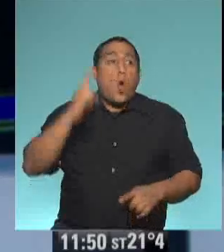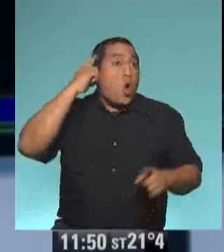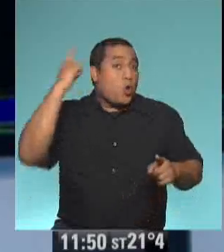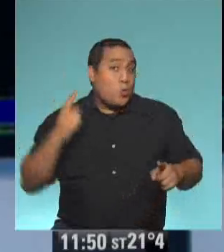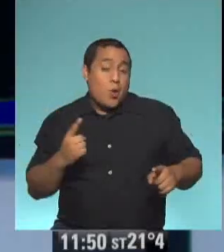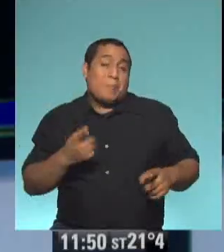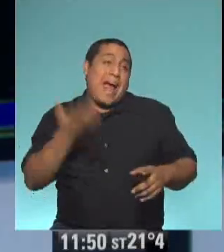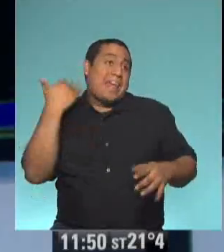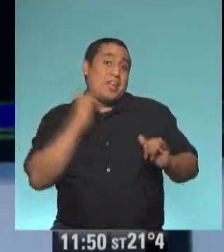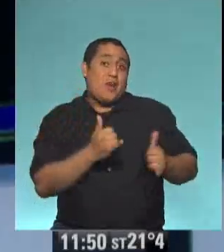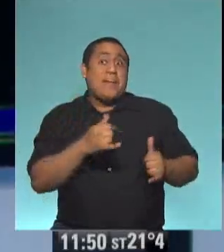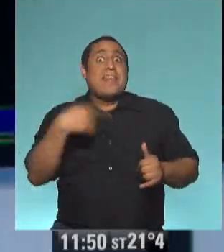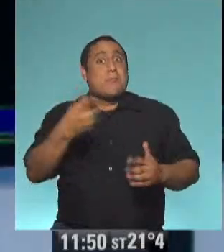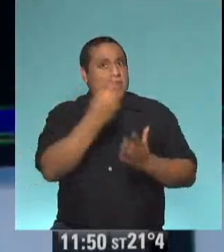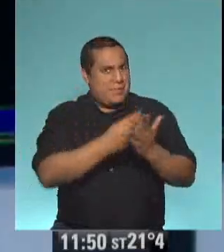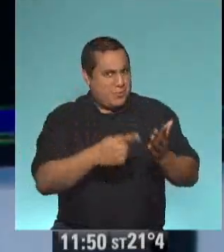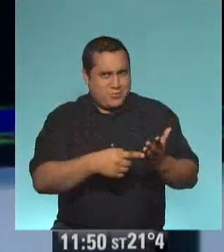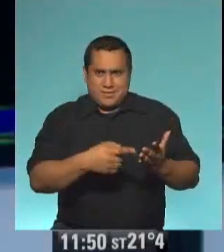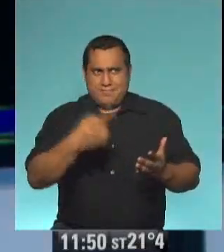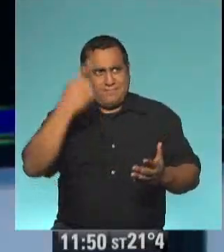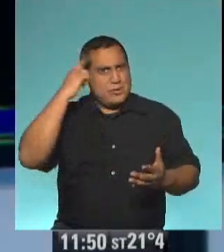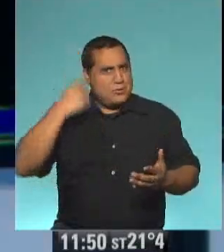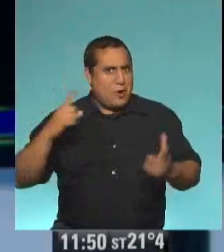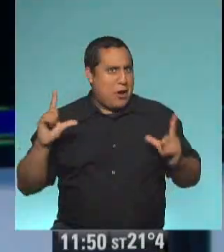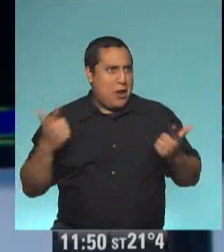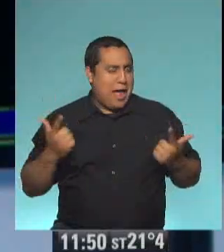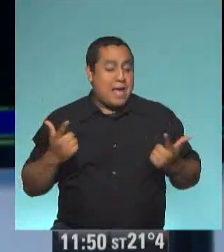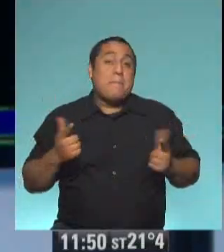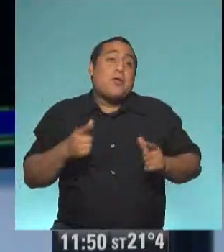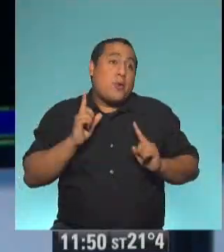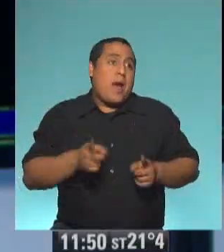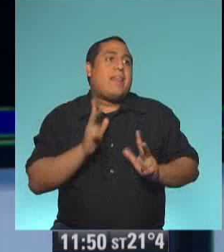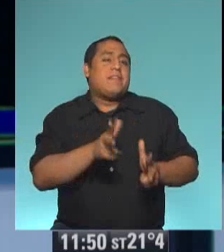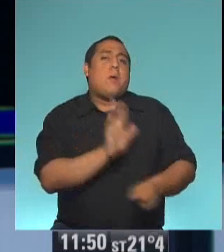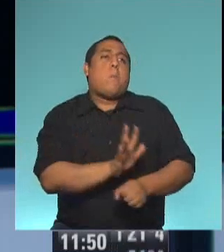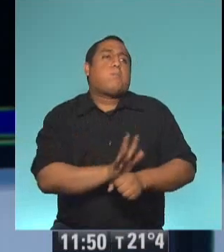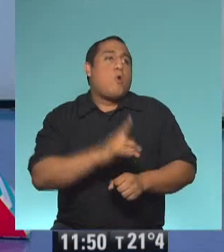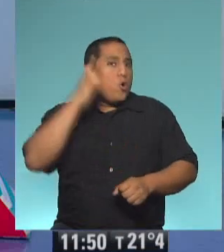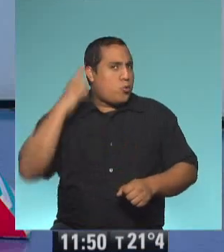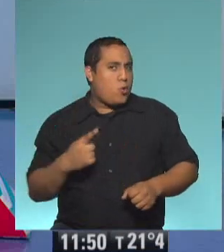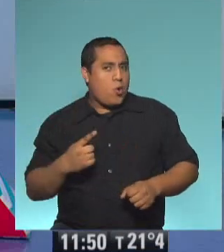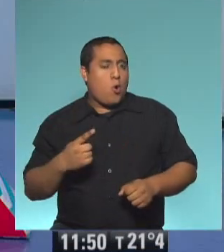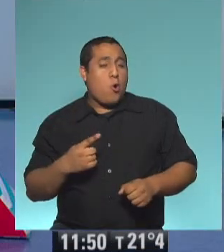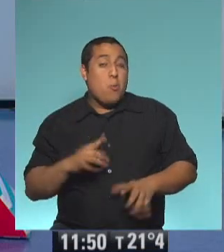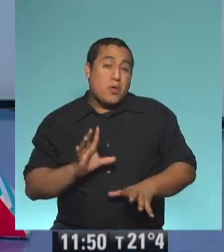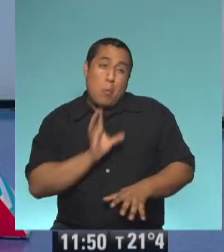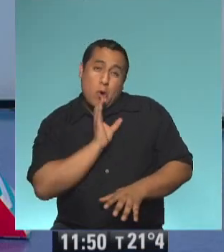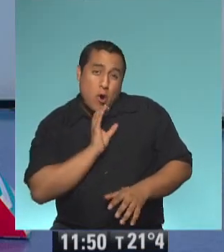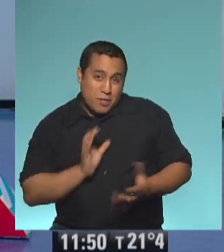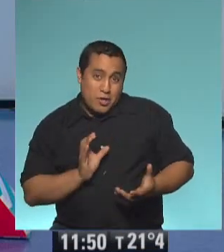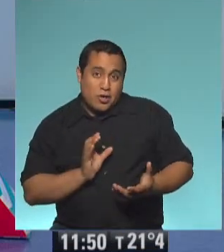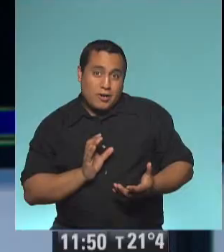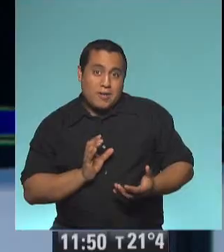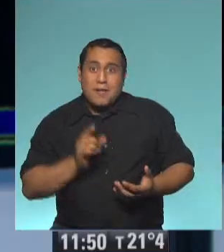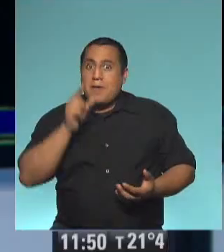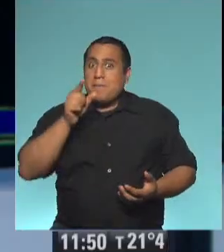tenía rulos, porque ya vimos en las ilustraciones que ahora no tenía rulos, pero le decían el Rulo. Quizás era irónico, era como un chiste. Hay vos muchos, que tenés el